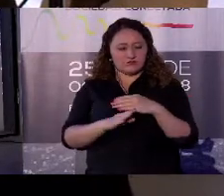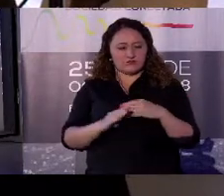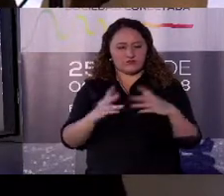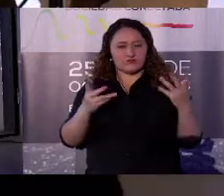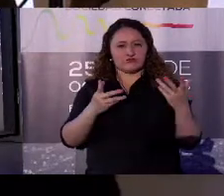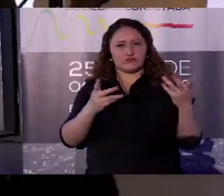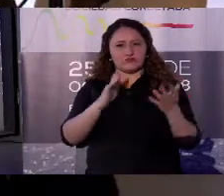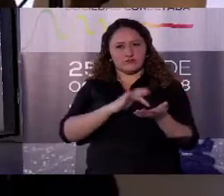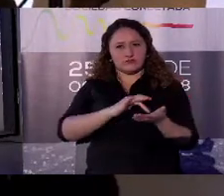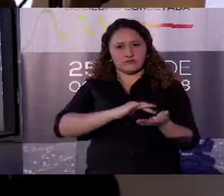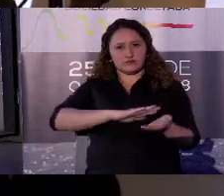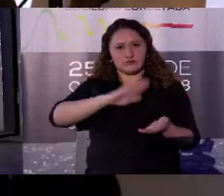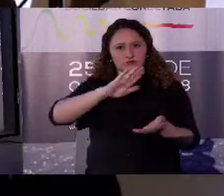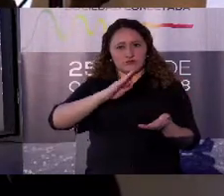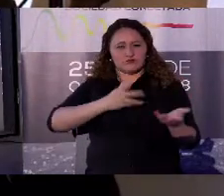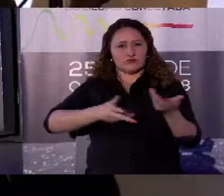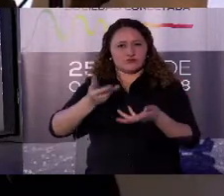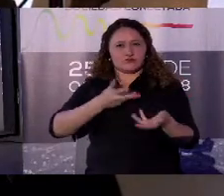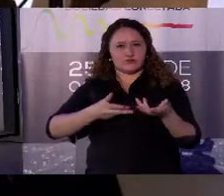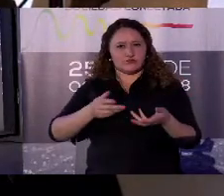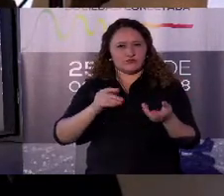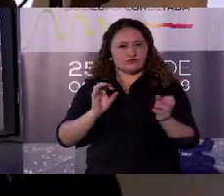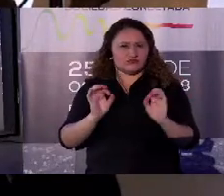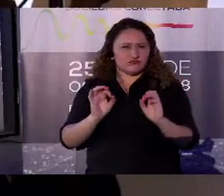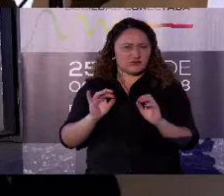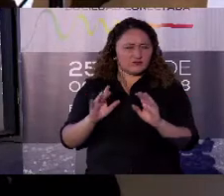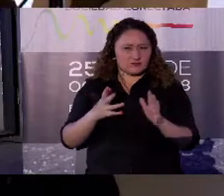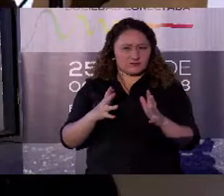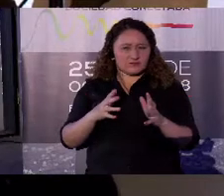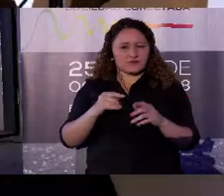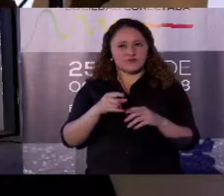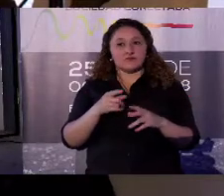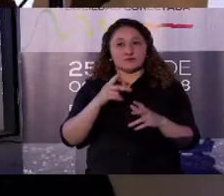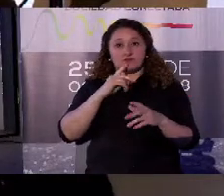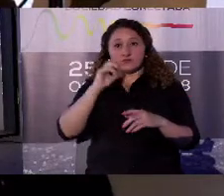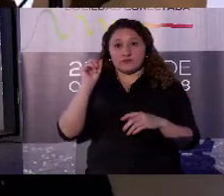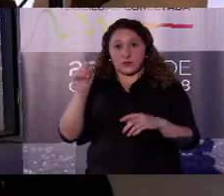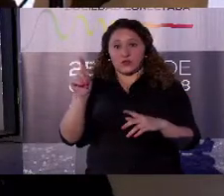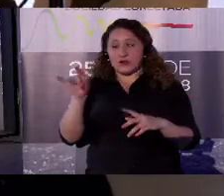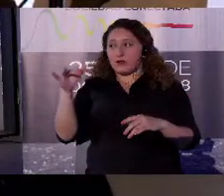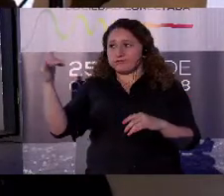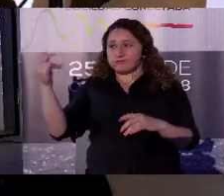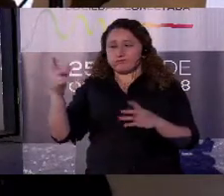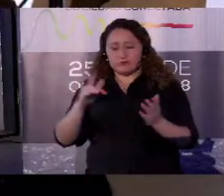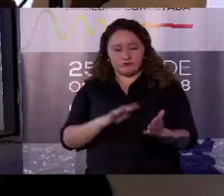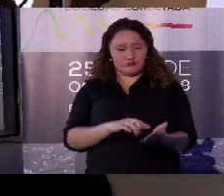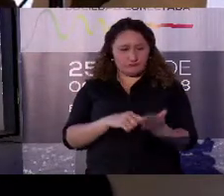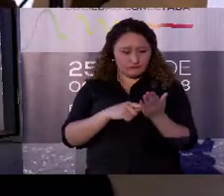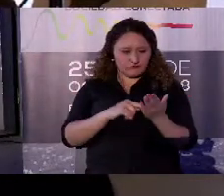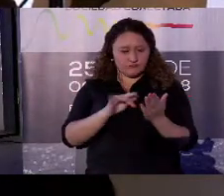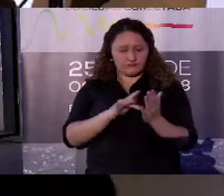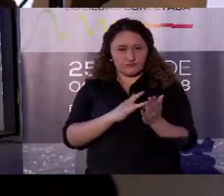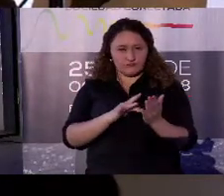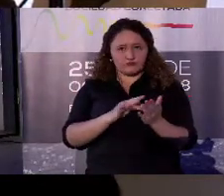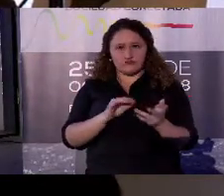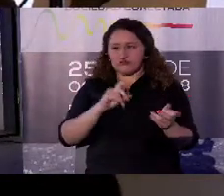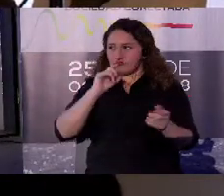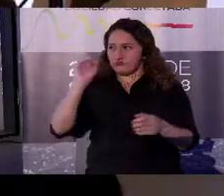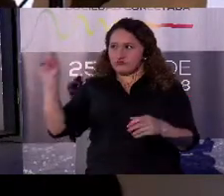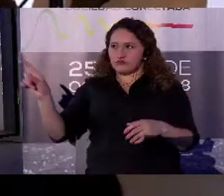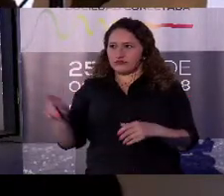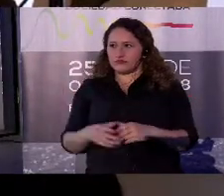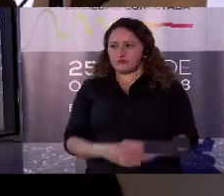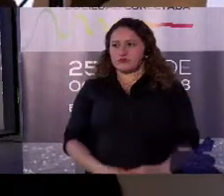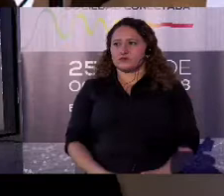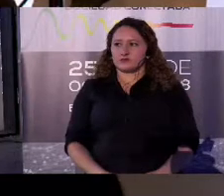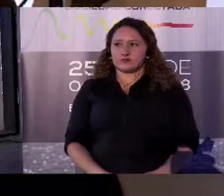de participación colaborativa o algo por el estilo. Entra en su pregunta y yo la voy a ver acá y la hacemos a los panelistas, ¿sí? Ahora